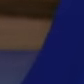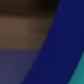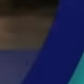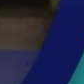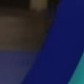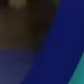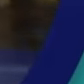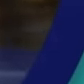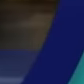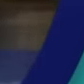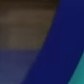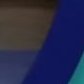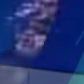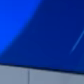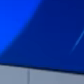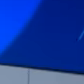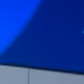torrencial